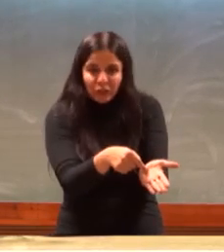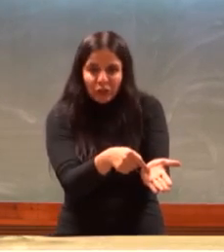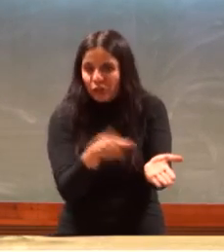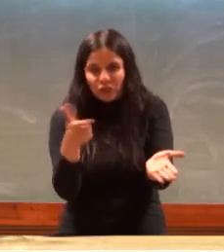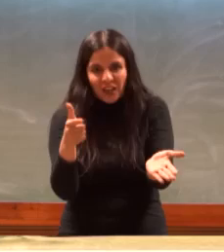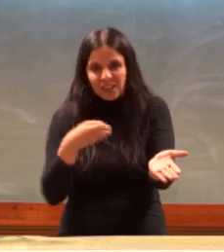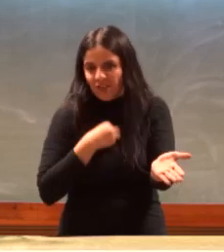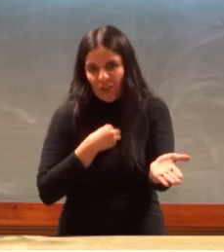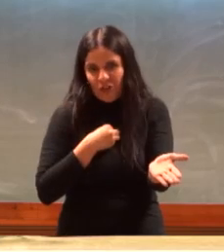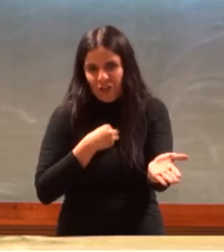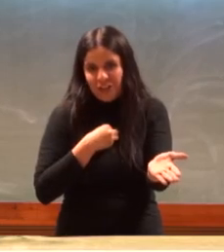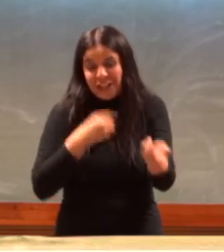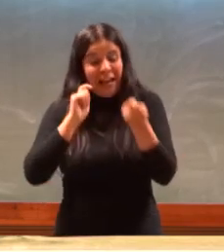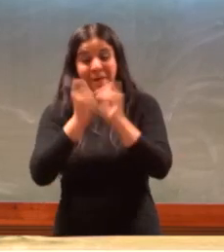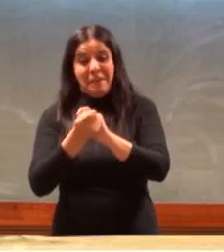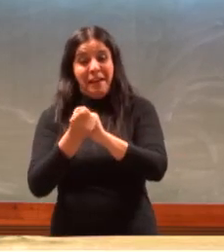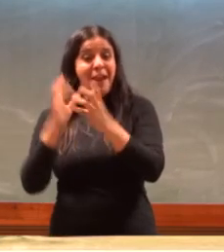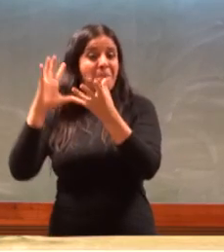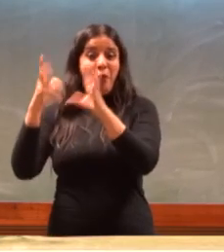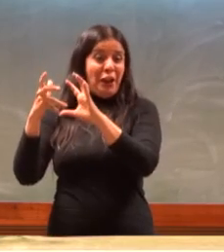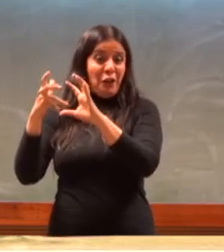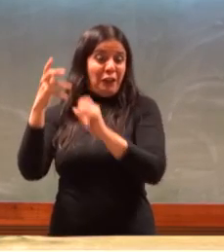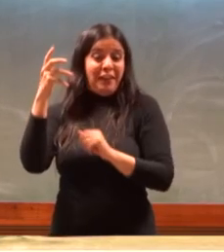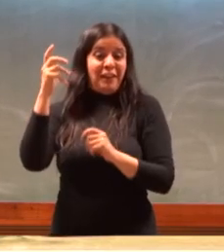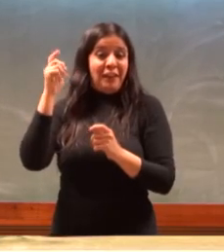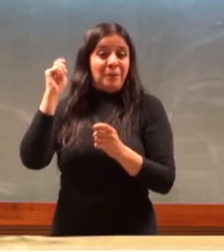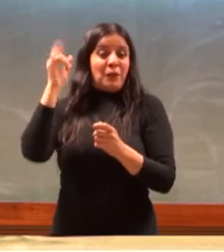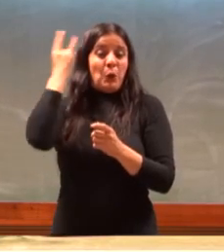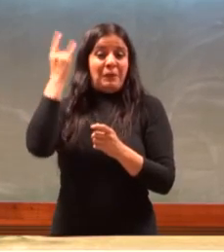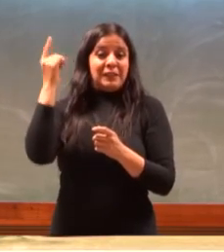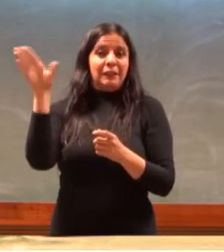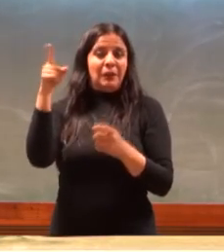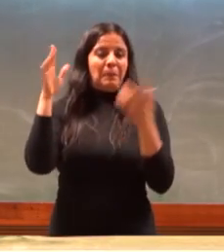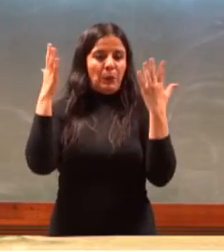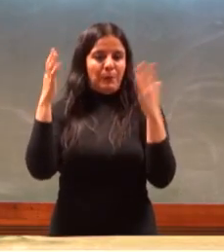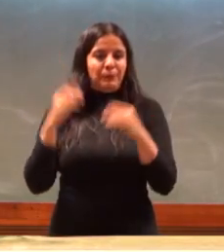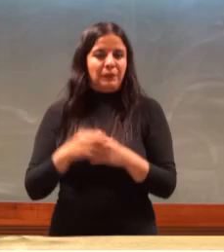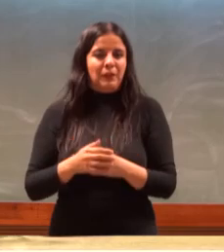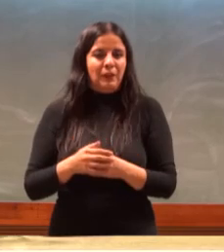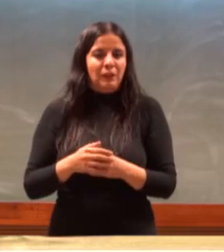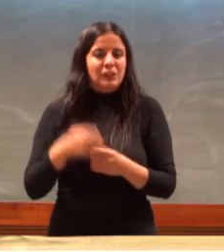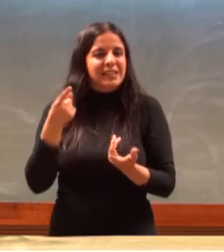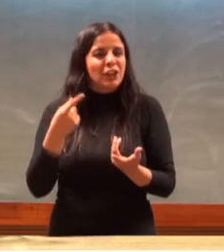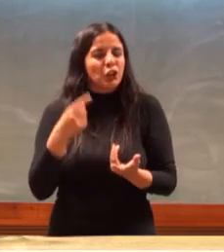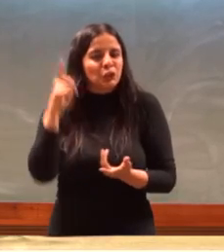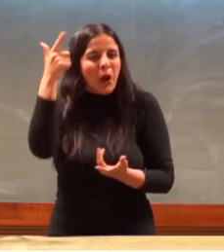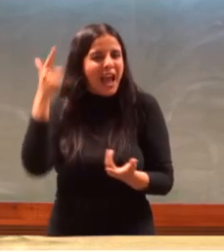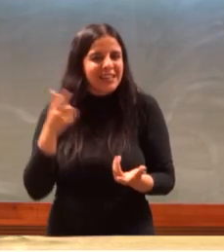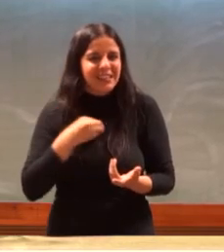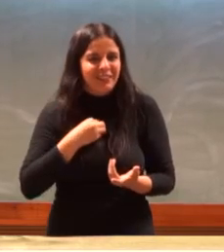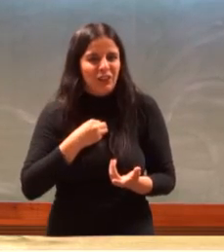si el modelo de universidad cambia no tiene sentido si nos convertimos en una suerte de shopping de de de de venta de